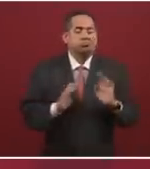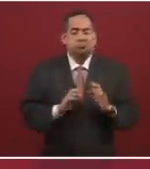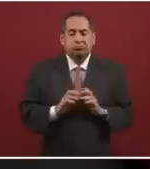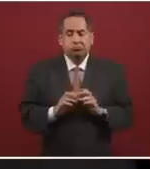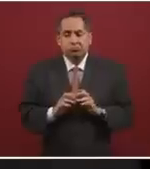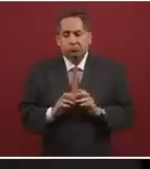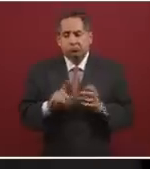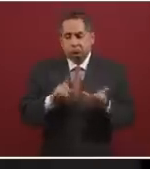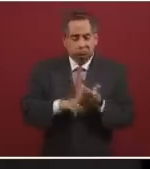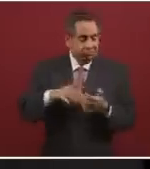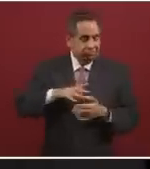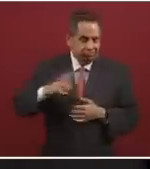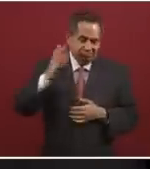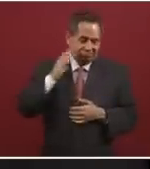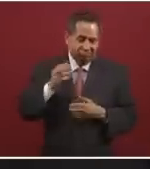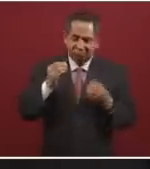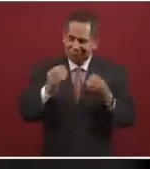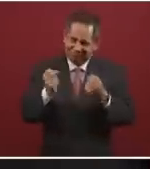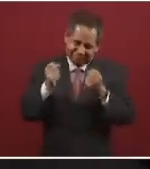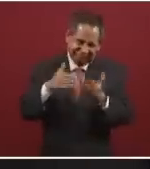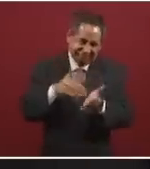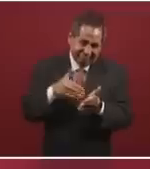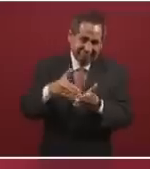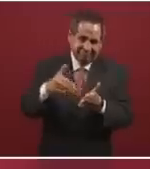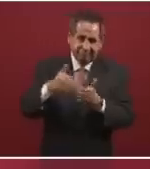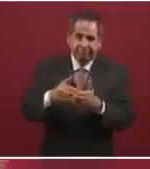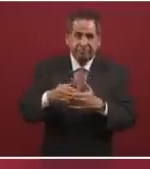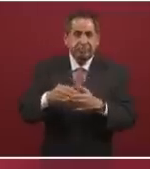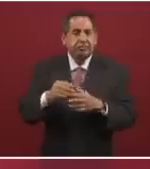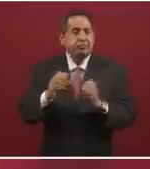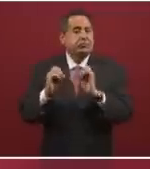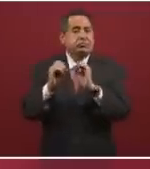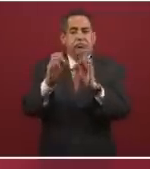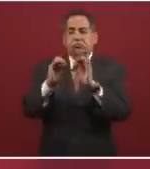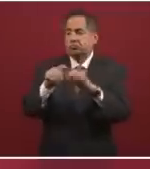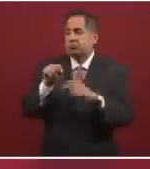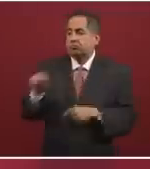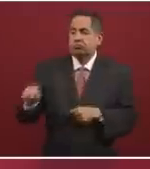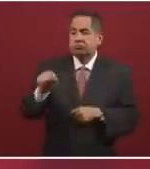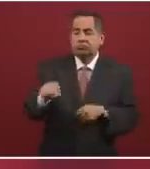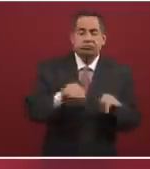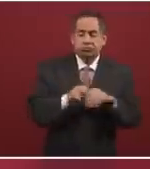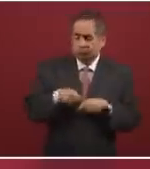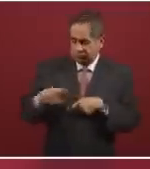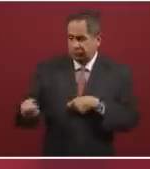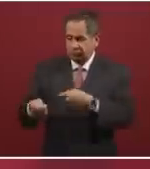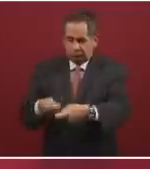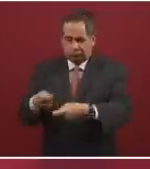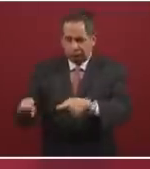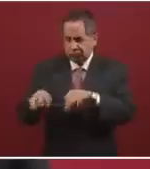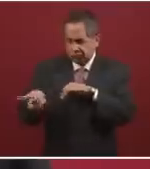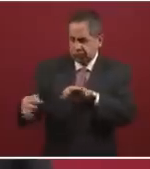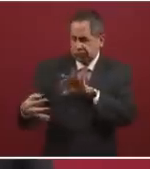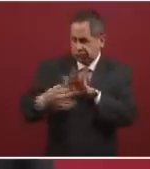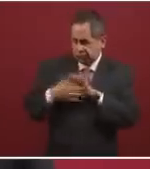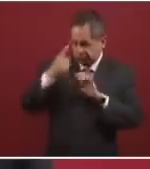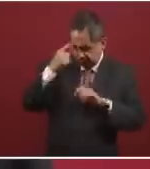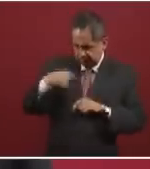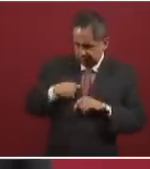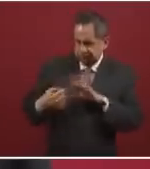Había también cientos, miles de despachos que le trabajaban al gobierno.